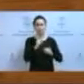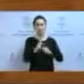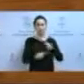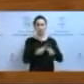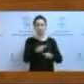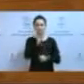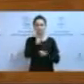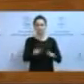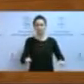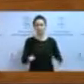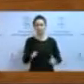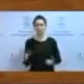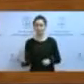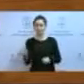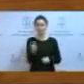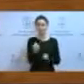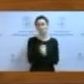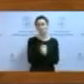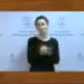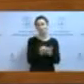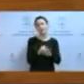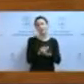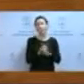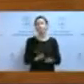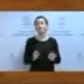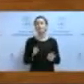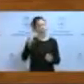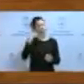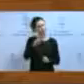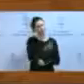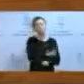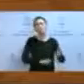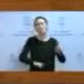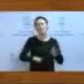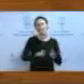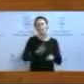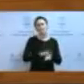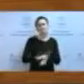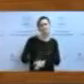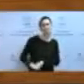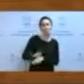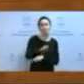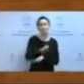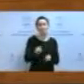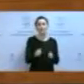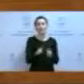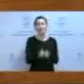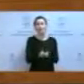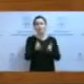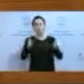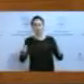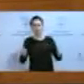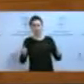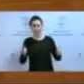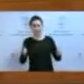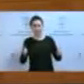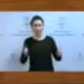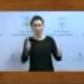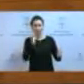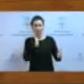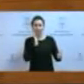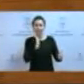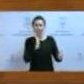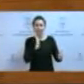miembros trabajan va dejando. Nadie quiere alejarse de sus seres queridos, pero la vida moderna no te permite